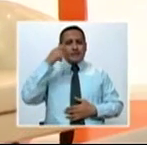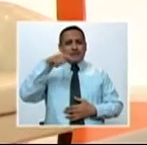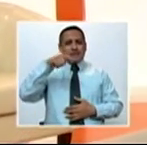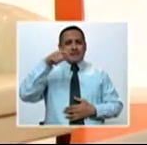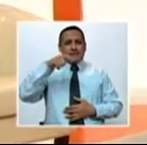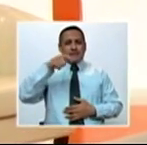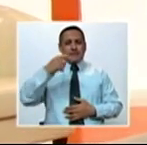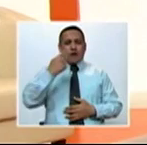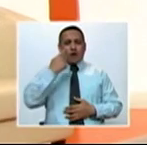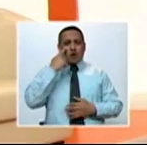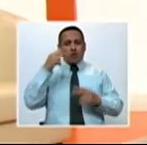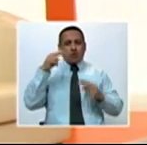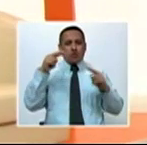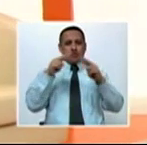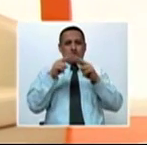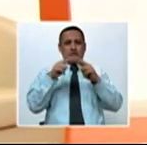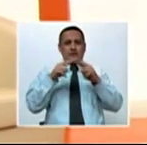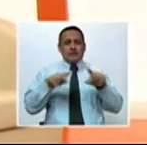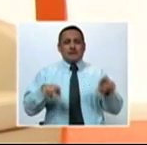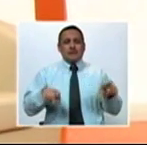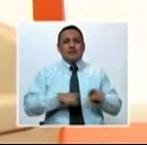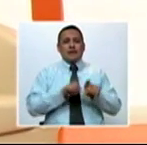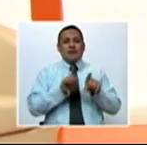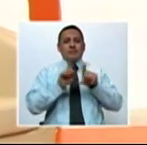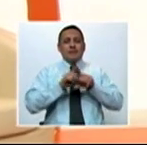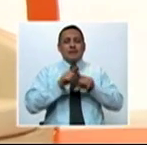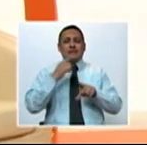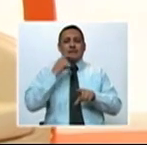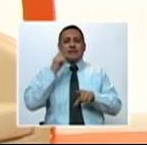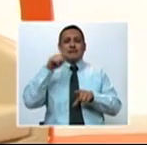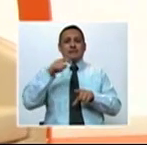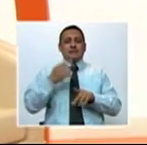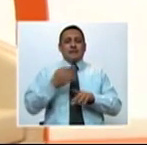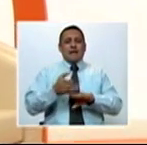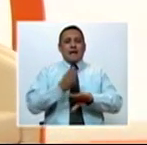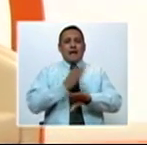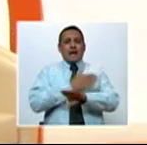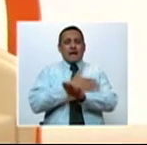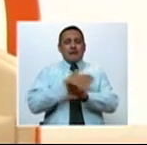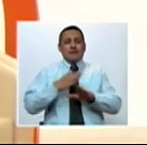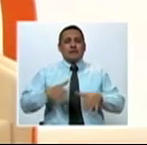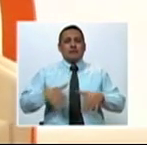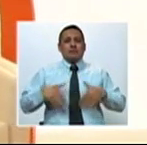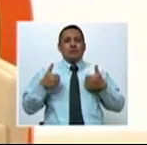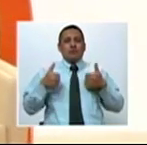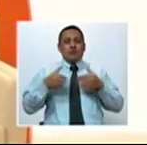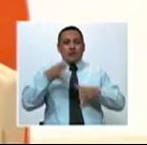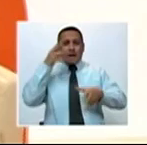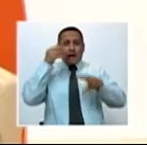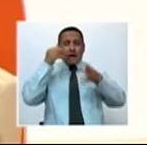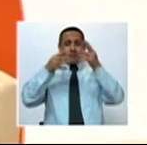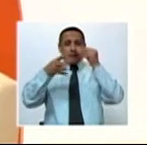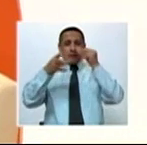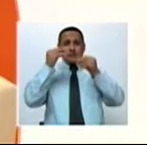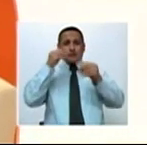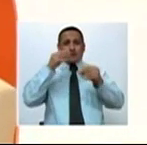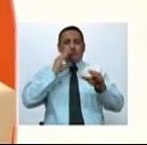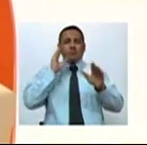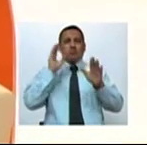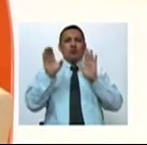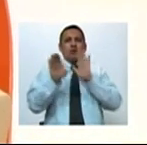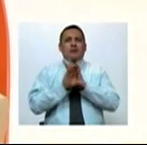conocer y además necesita también poder manejar, como